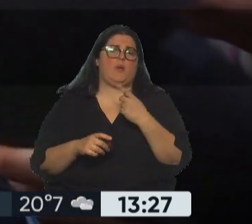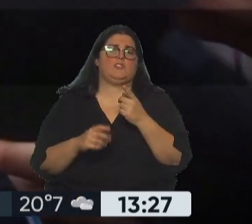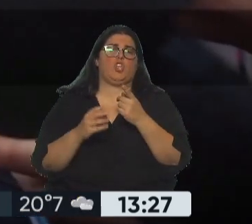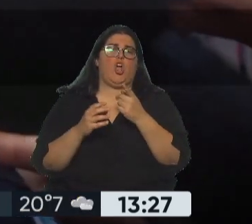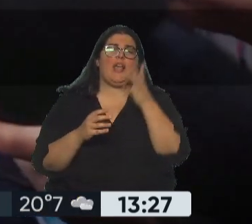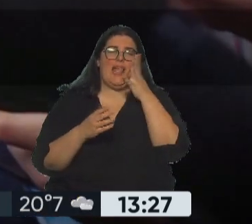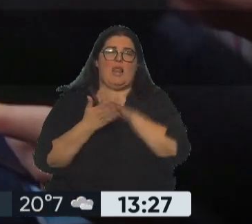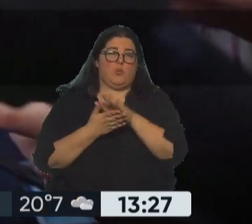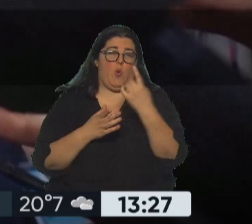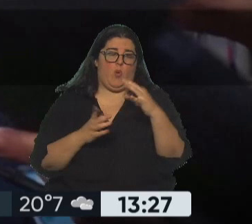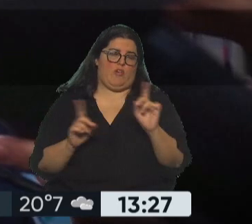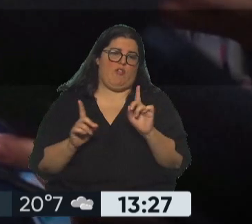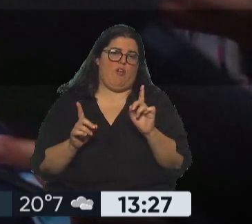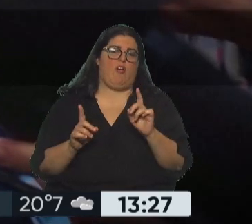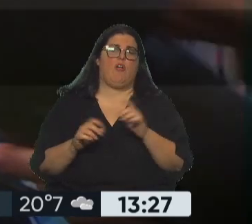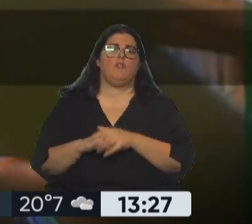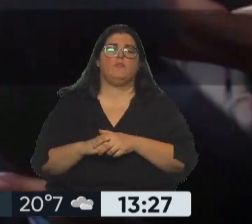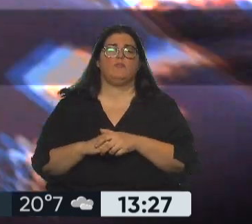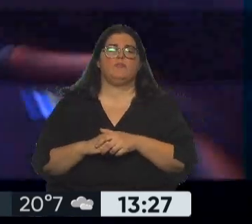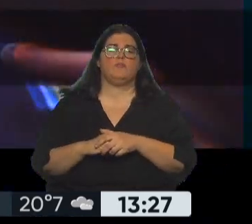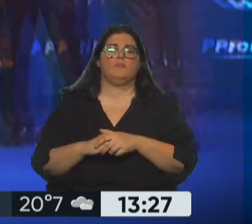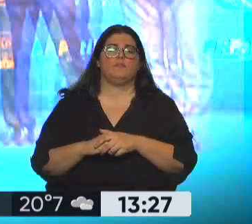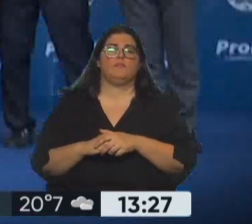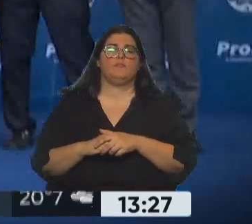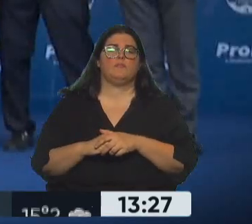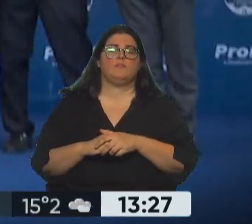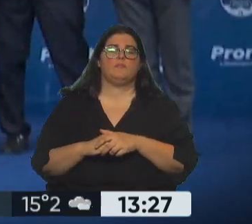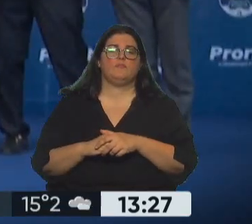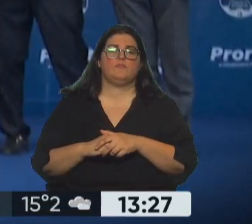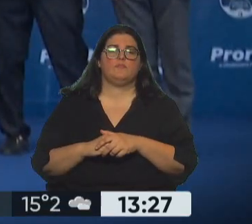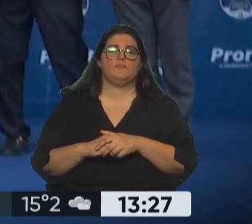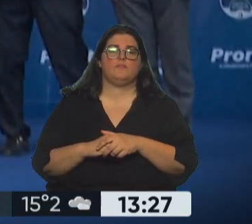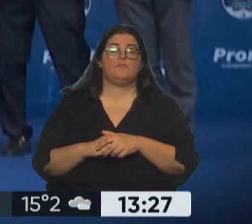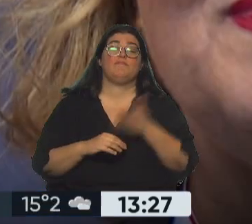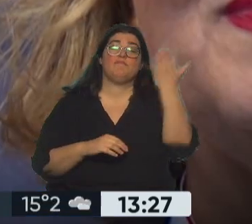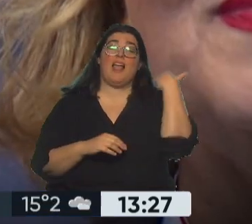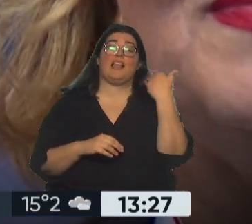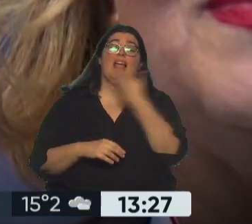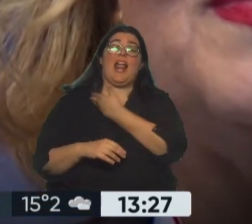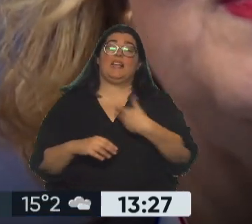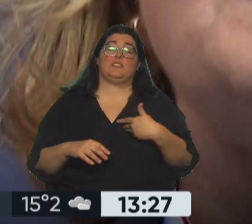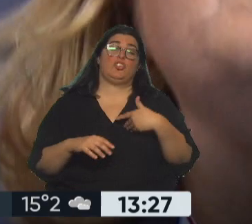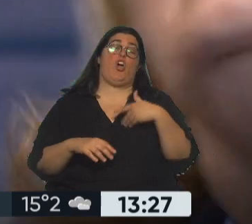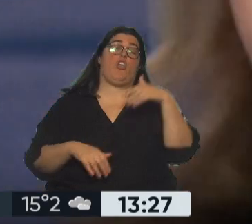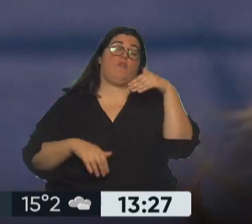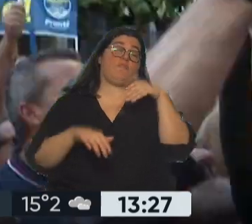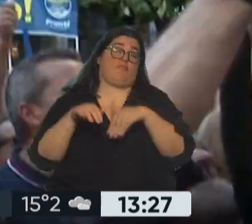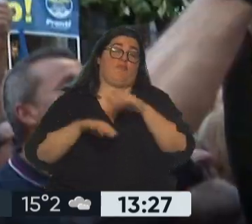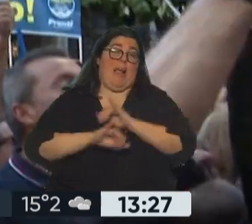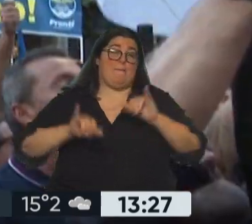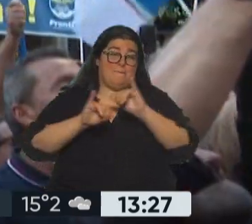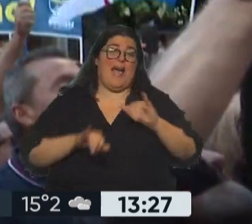modo è dichiarare guerra ai trafficanti. Durante la campaña electoral que la llevó al gobierno, la